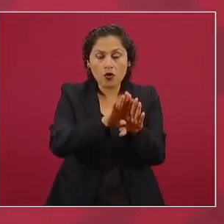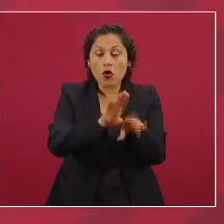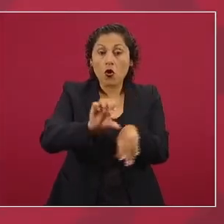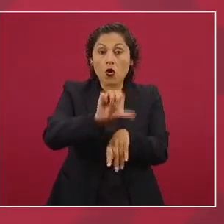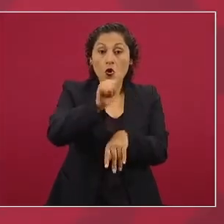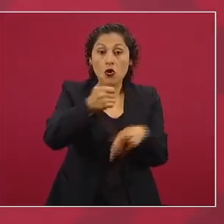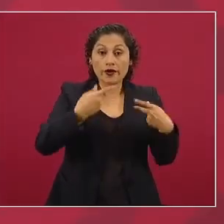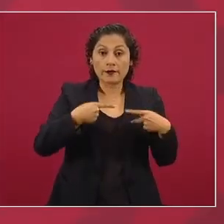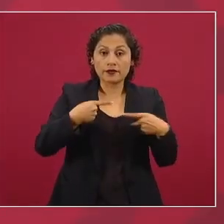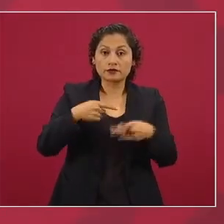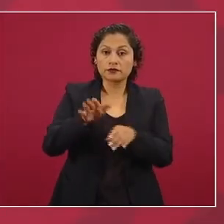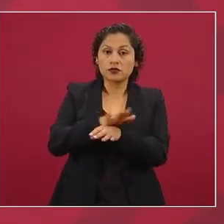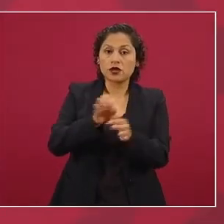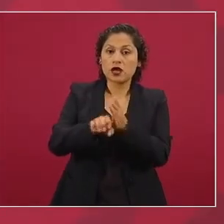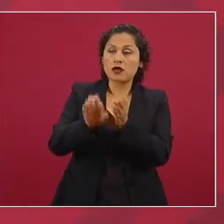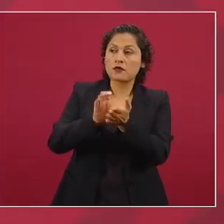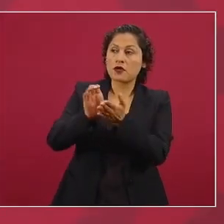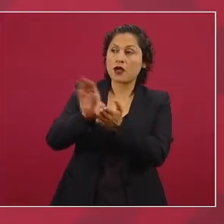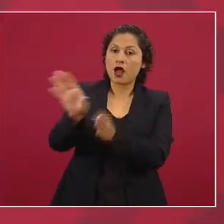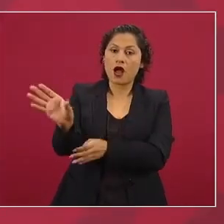sin ningún